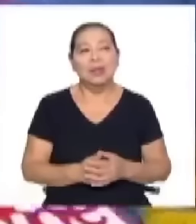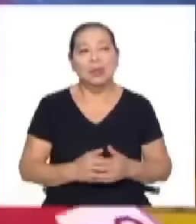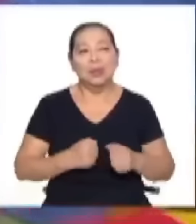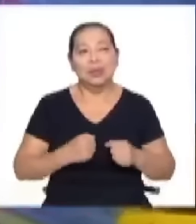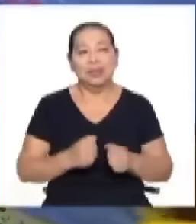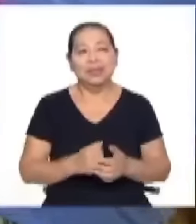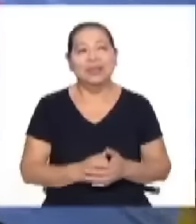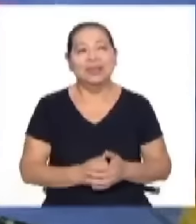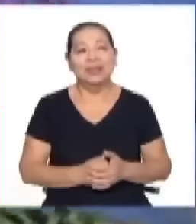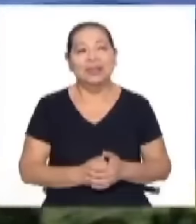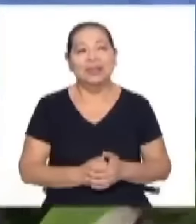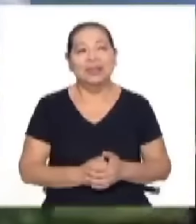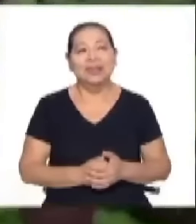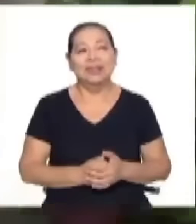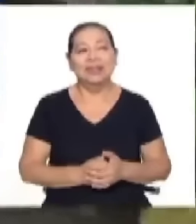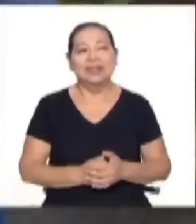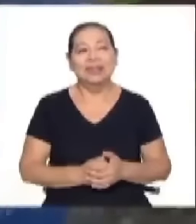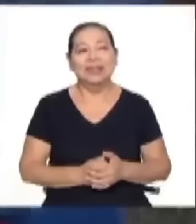impotencia.